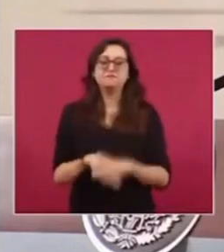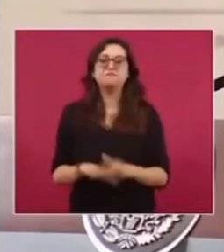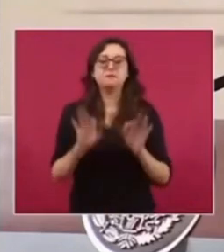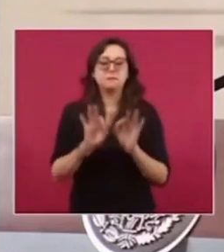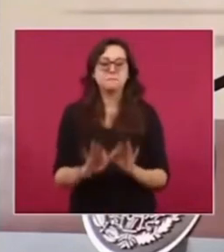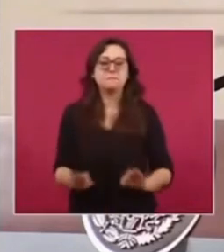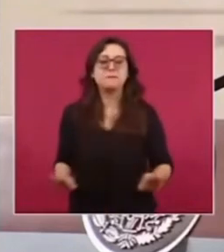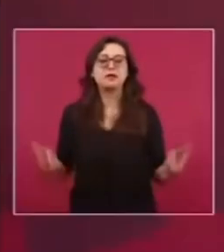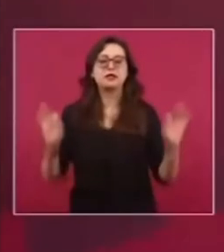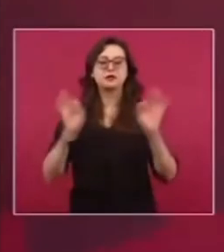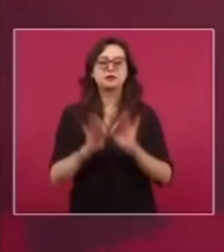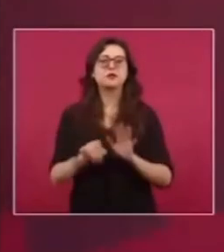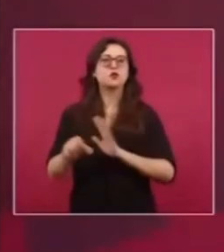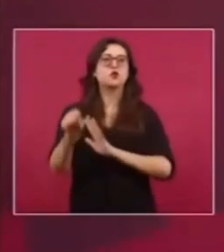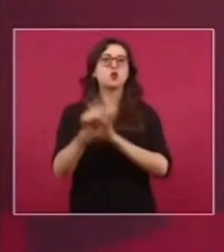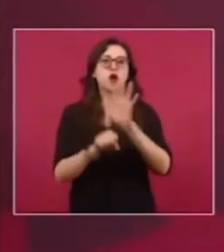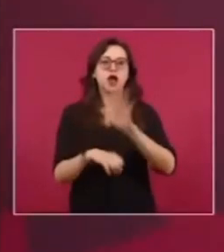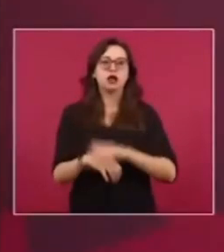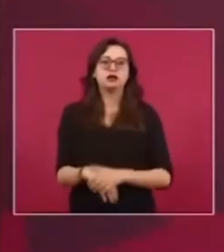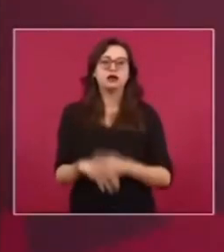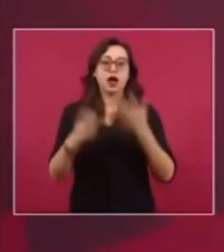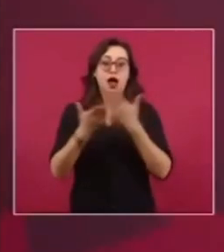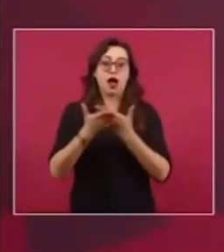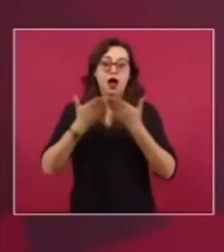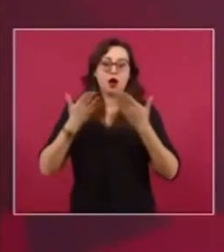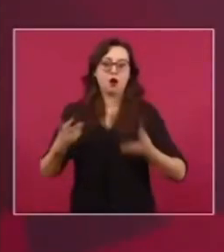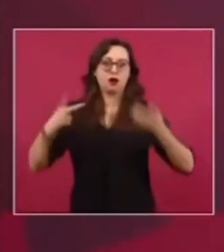hay más conciencia ciudadana.